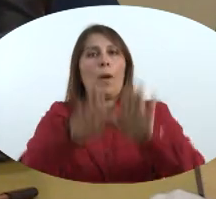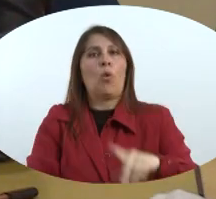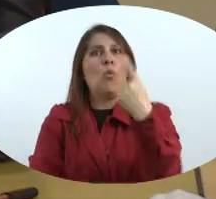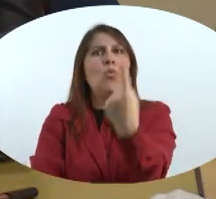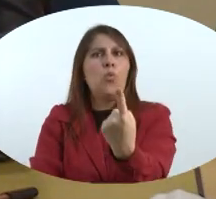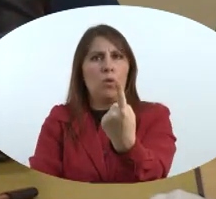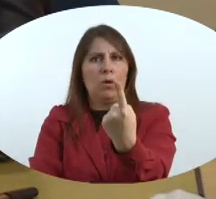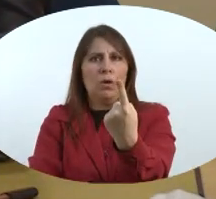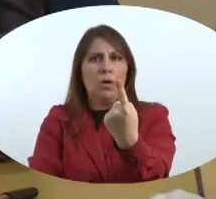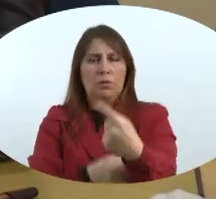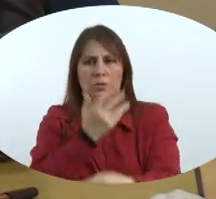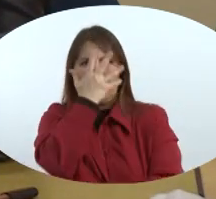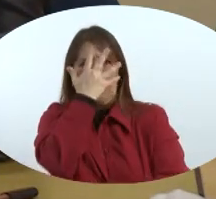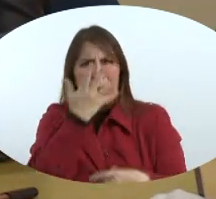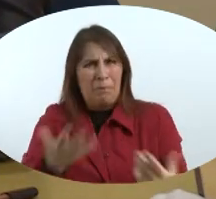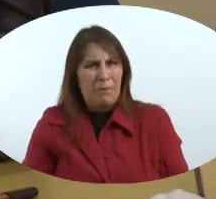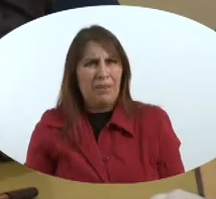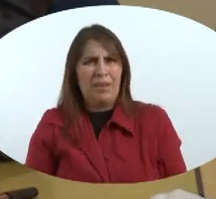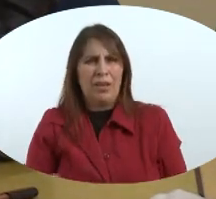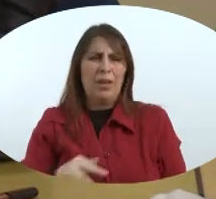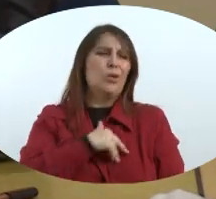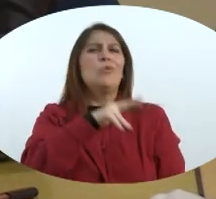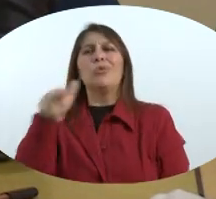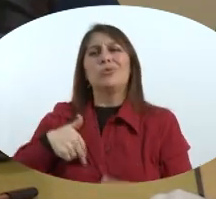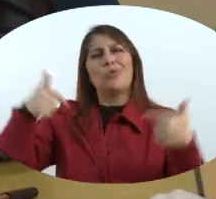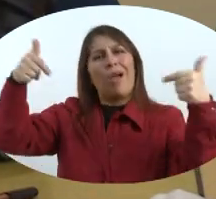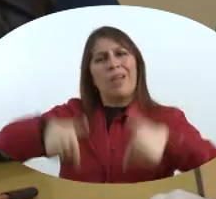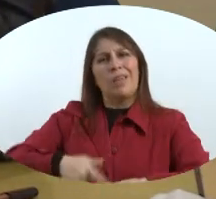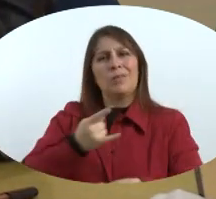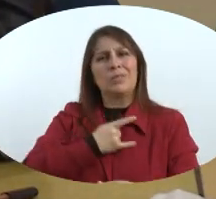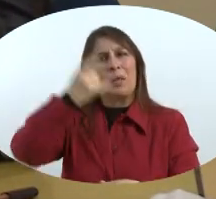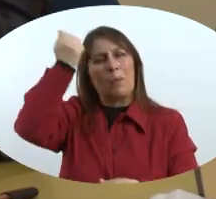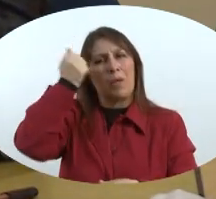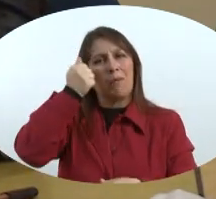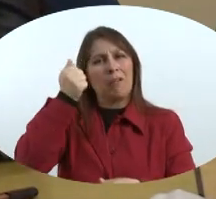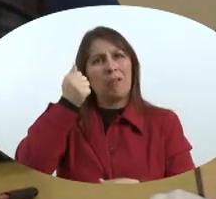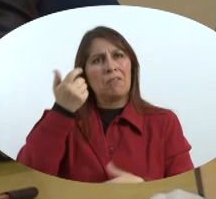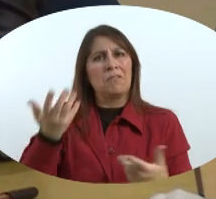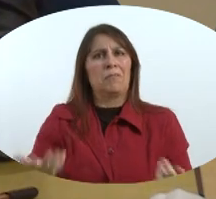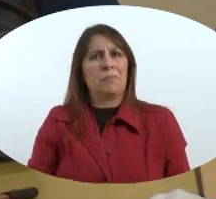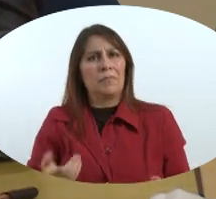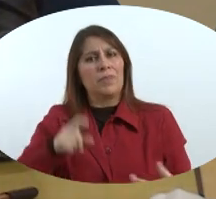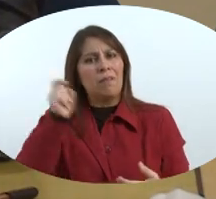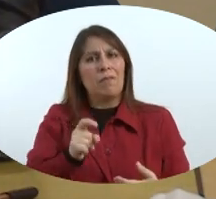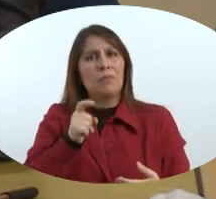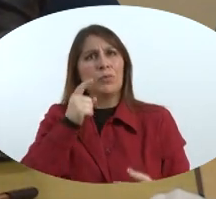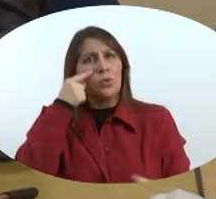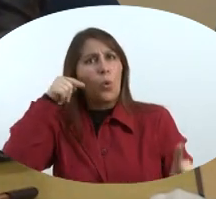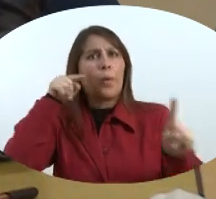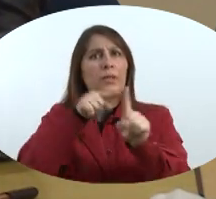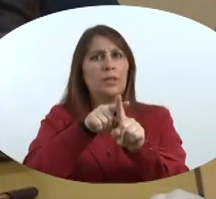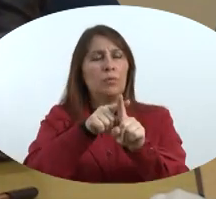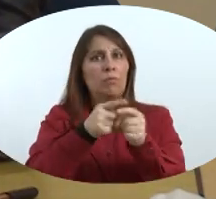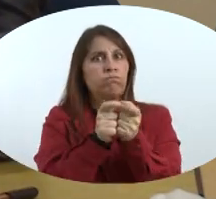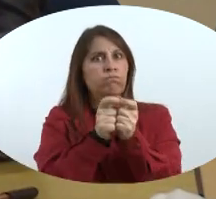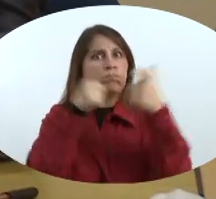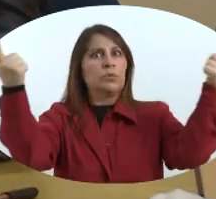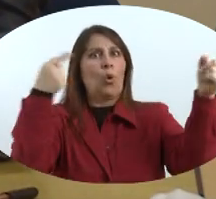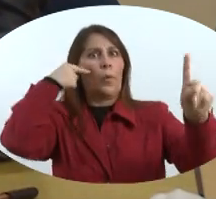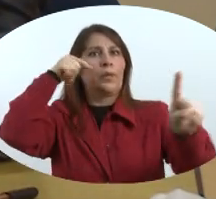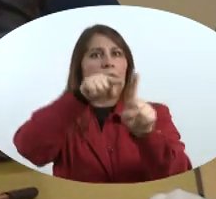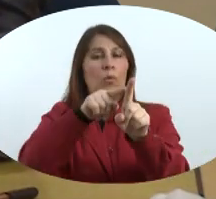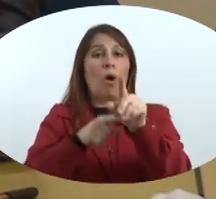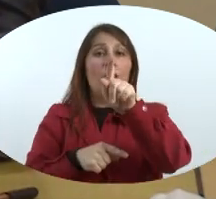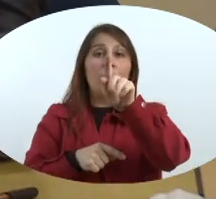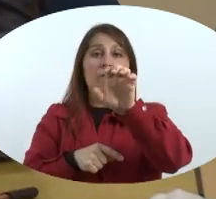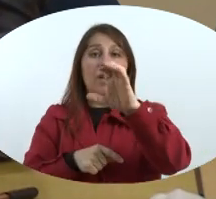entrar en paro eso es completamente vergonzante entonces nosotros acá como estudiantes de la educadora de educadores tenemos un propósito gigantesco y es hacer